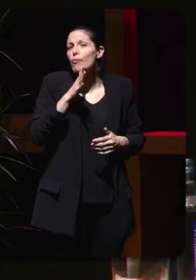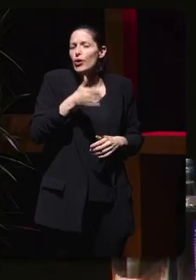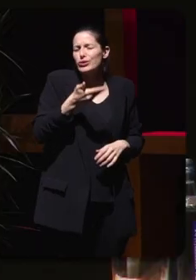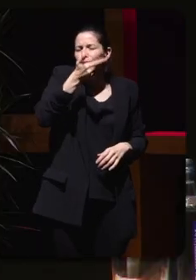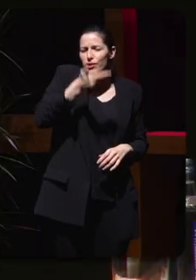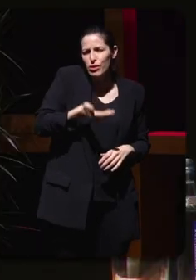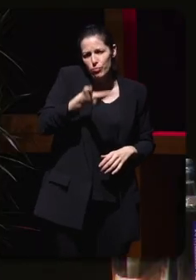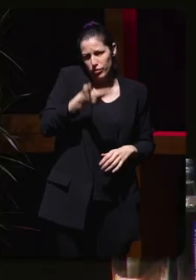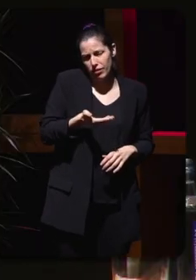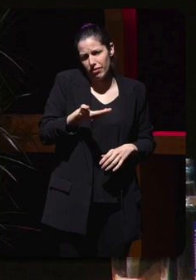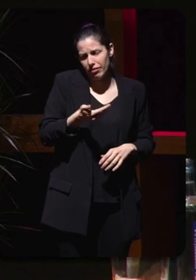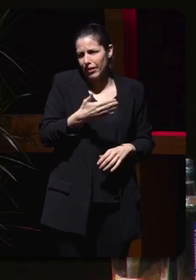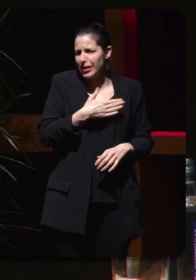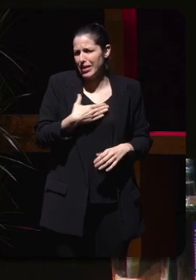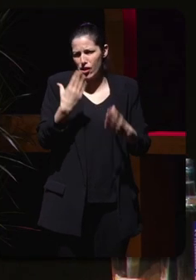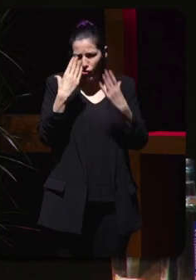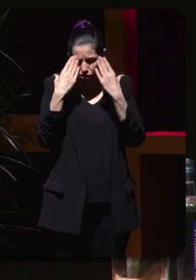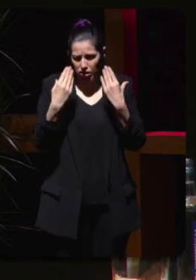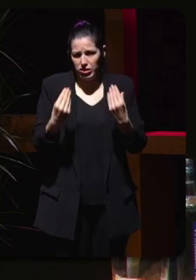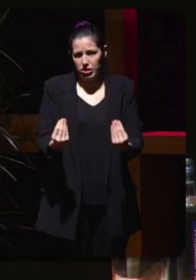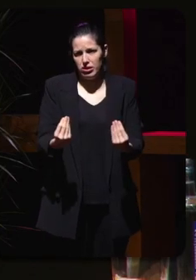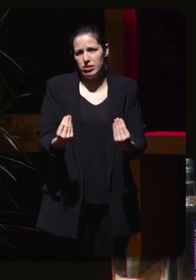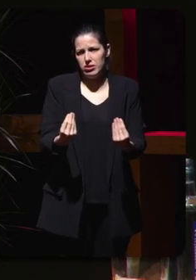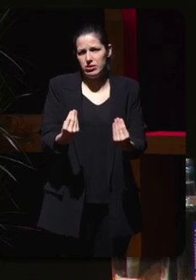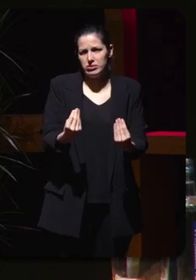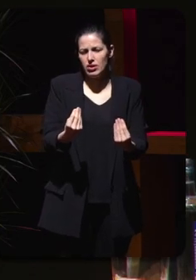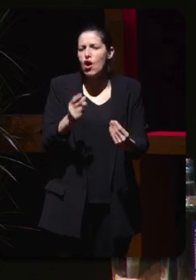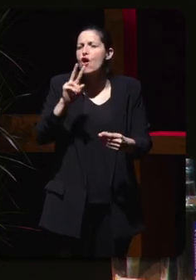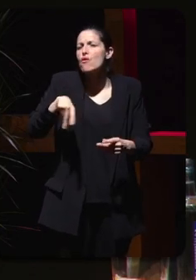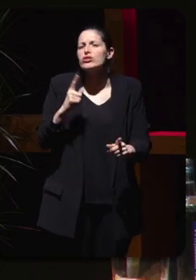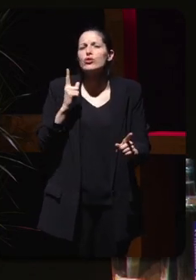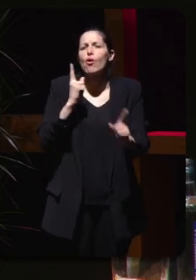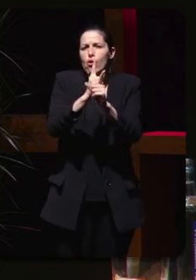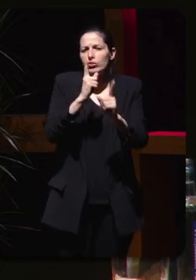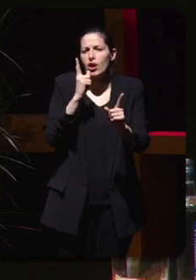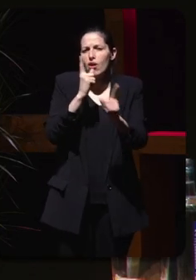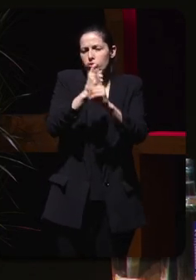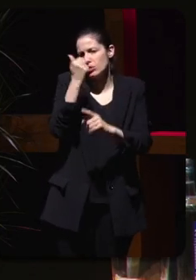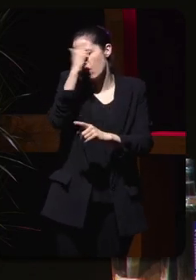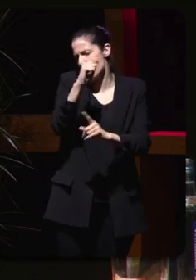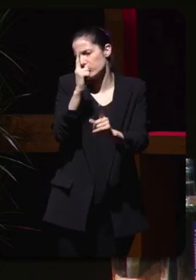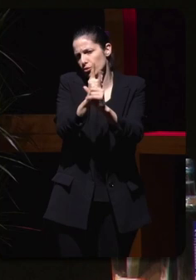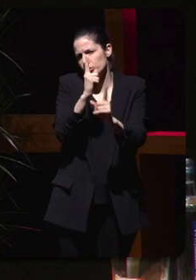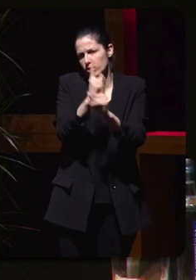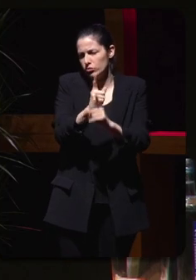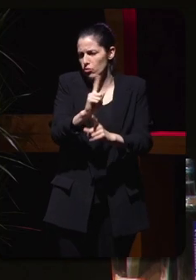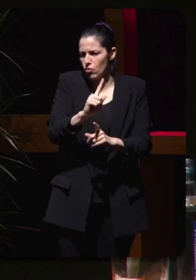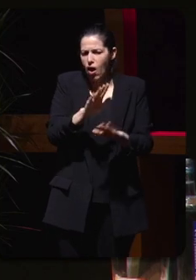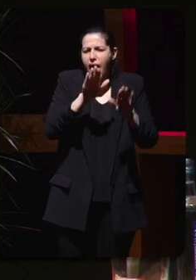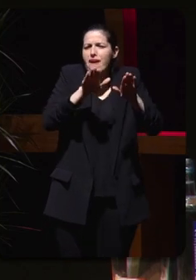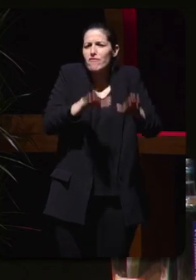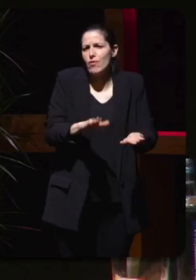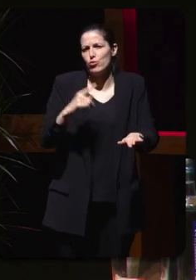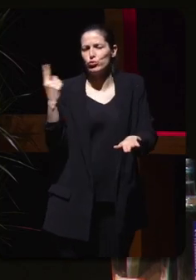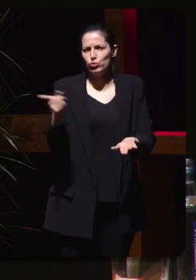creo que se entienda, ¿no? que todo esto que contamos no es contra, ¿no? Los hombres, sino a favor de todos,